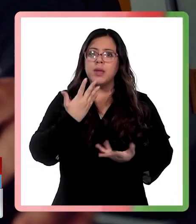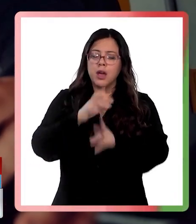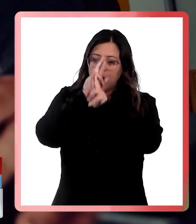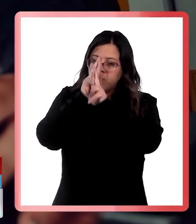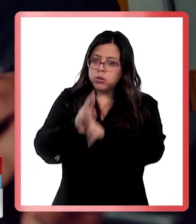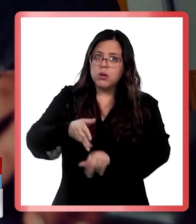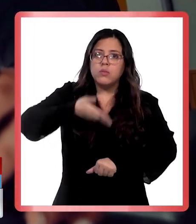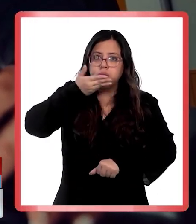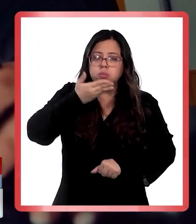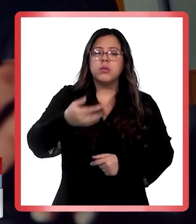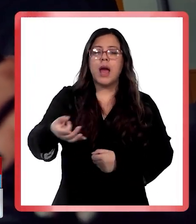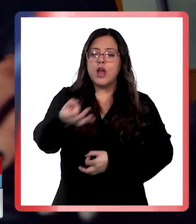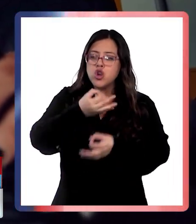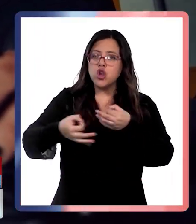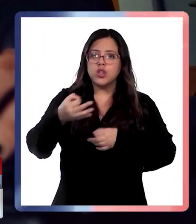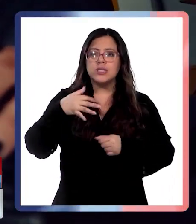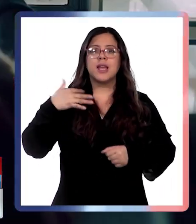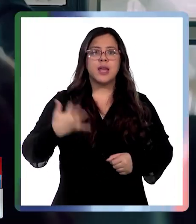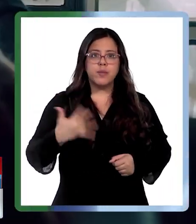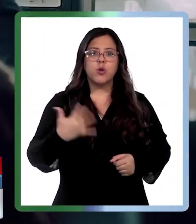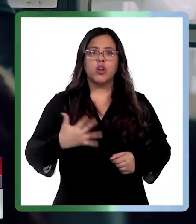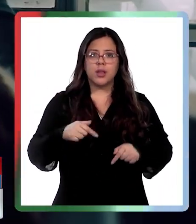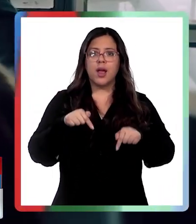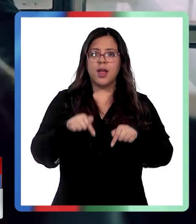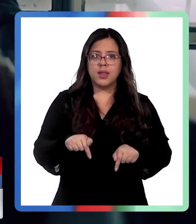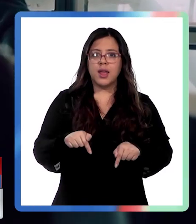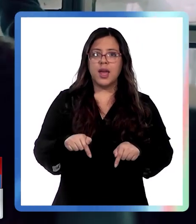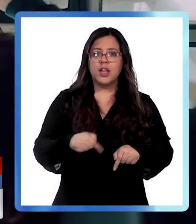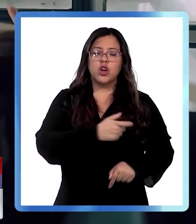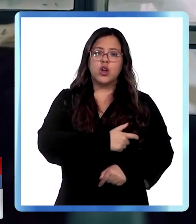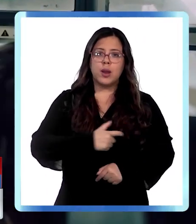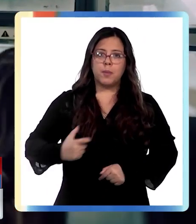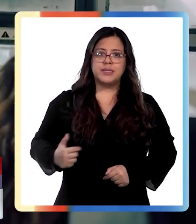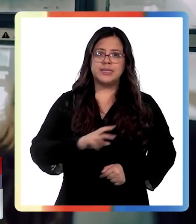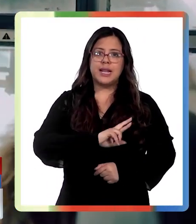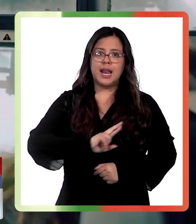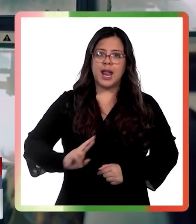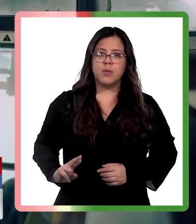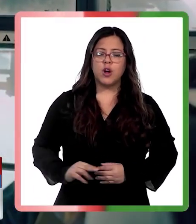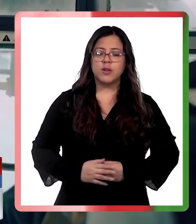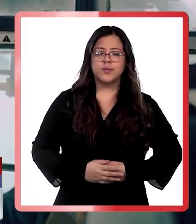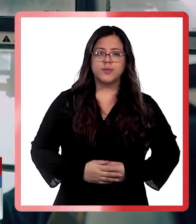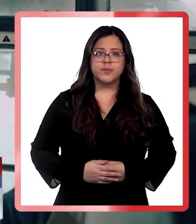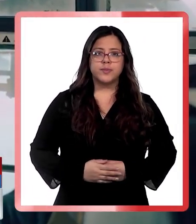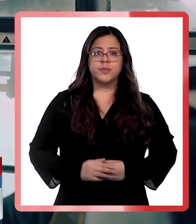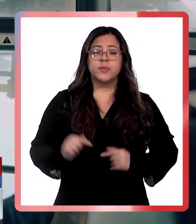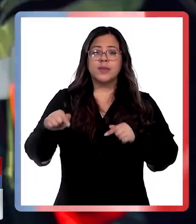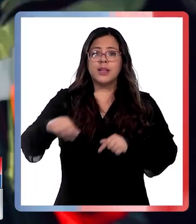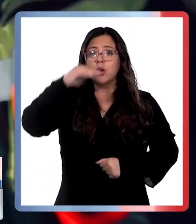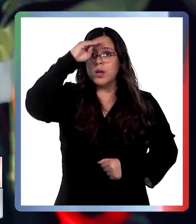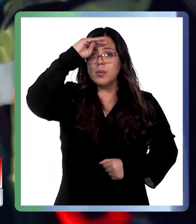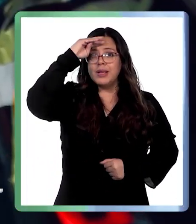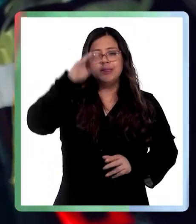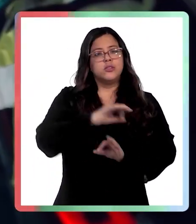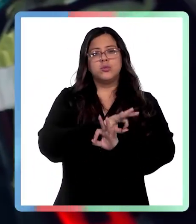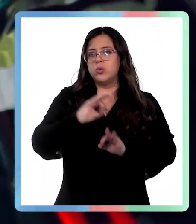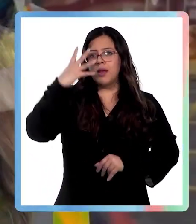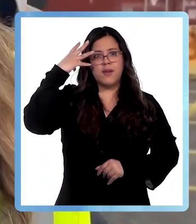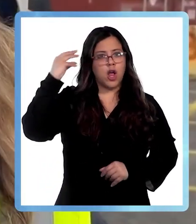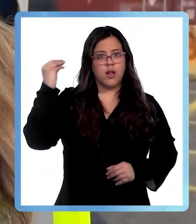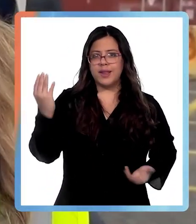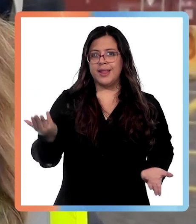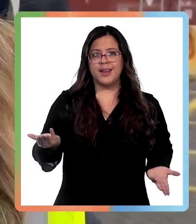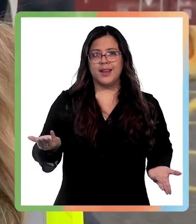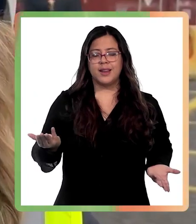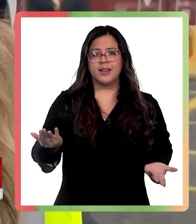ser destacada por él mismo en su discurso, nos contó lo que significó esta instancia con el presidente de la República. Es una experiencia